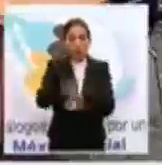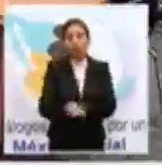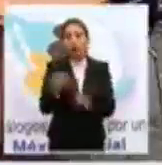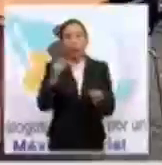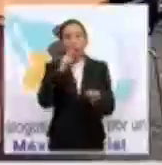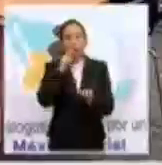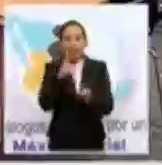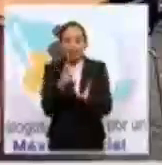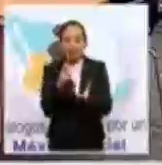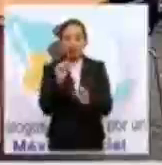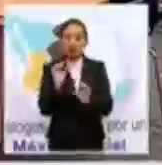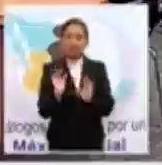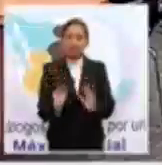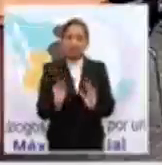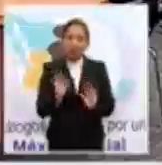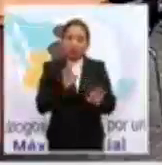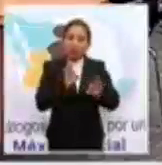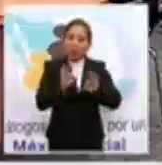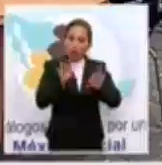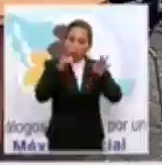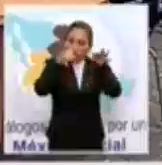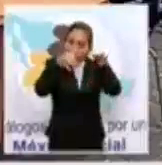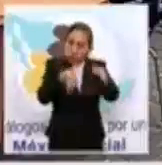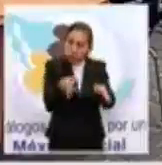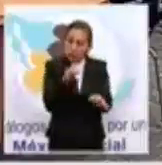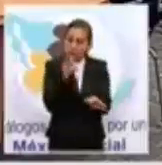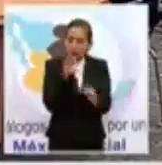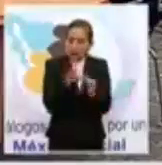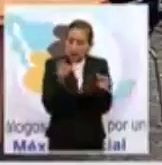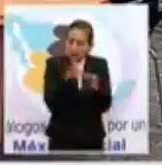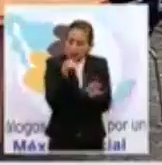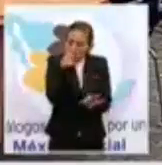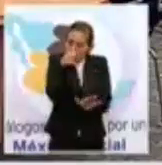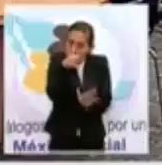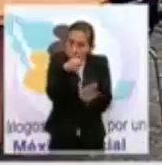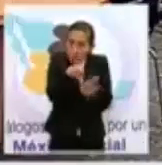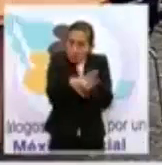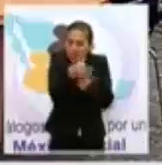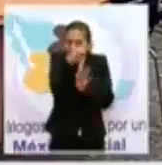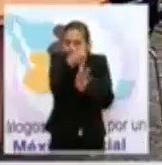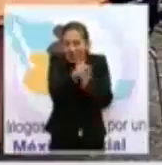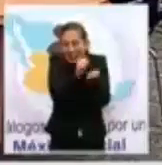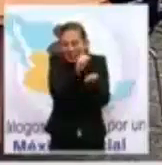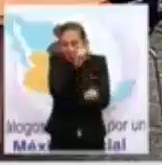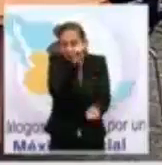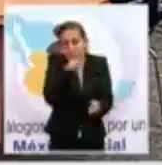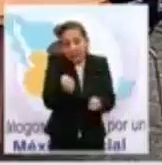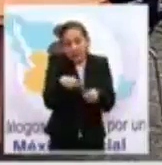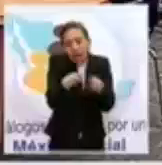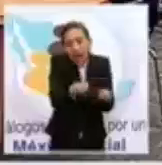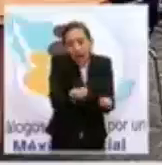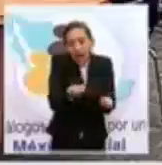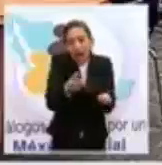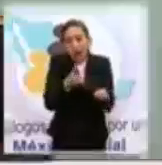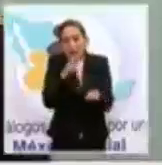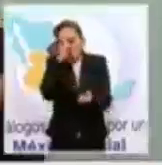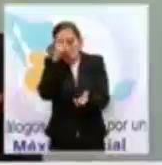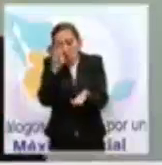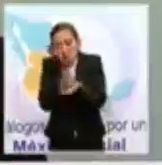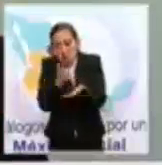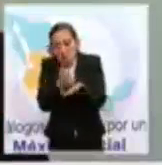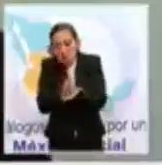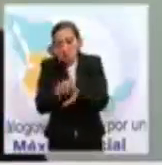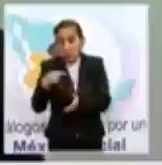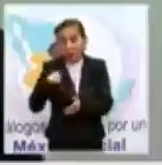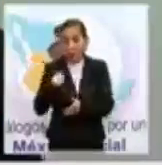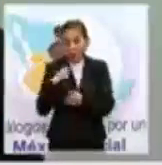invertir en un trabajo fino que nos permita desde saber qué significado le da a las personas a violencia, a lo mejor lo que para ti es violencia no es lo